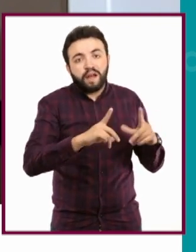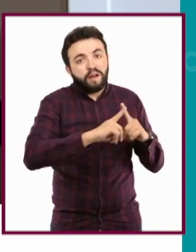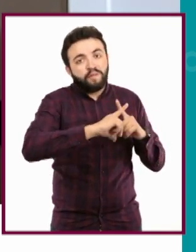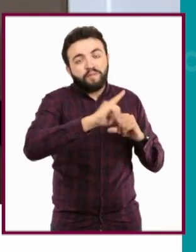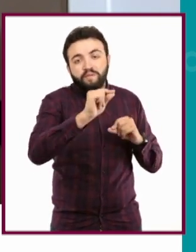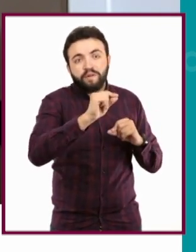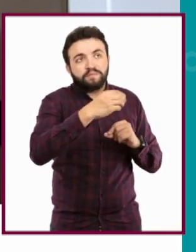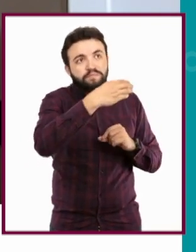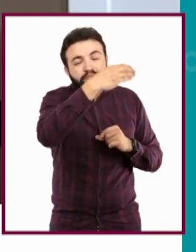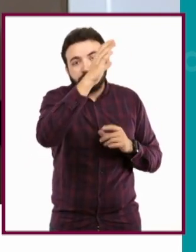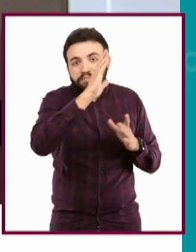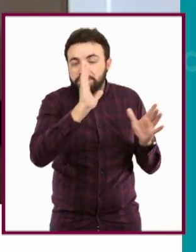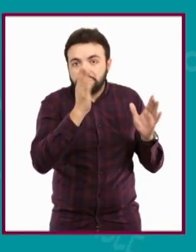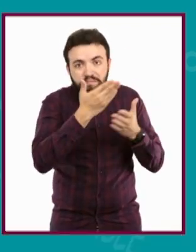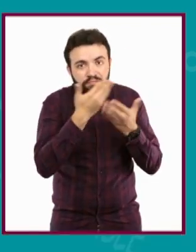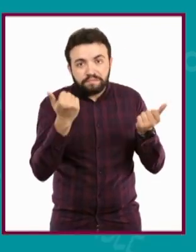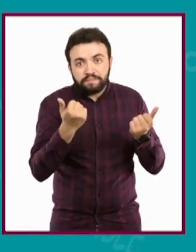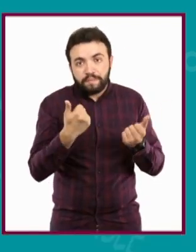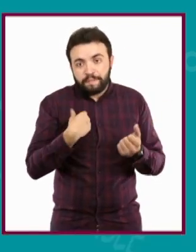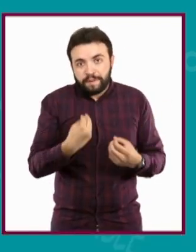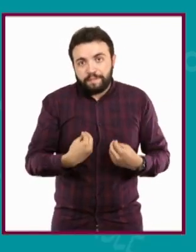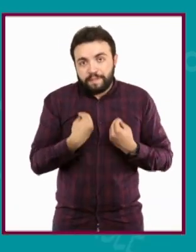nuestra vida hoy es la que es.